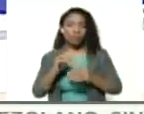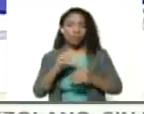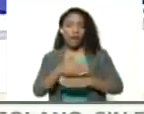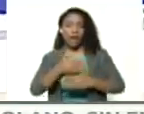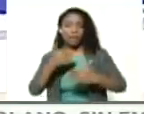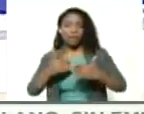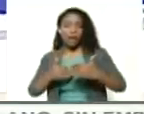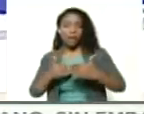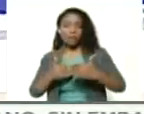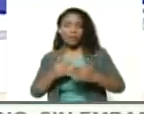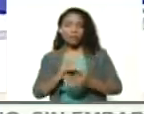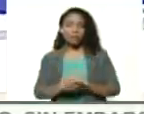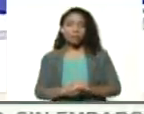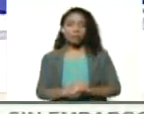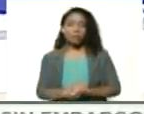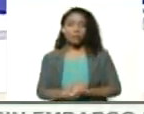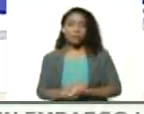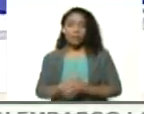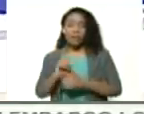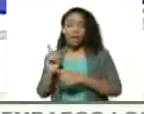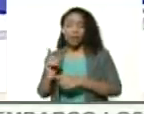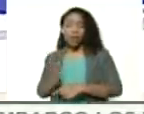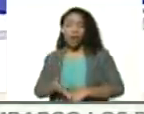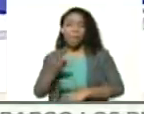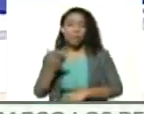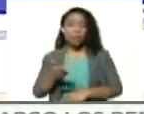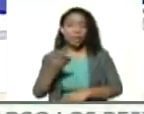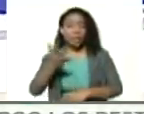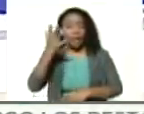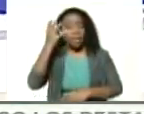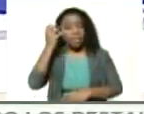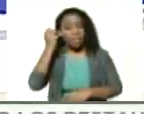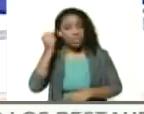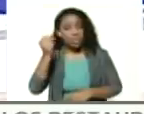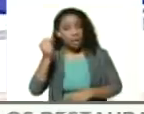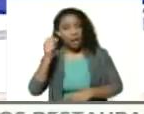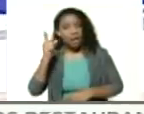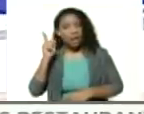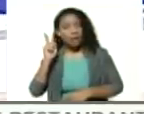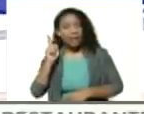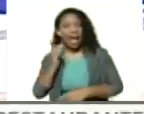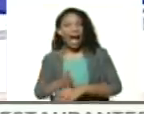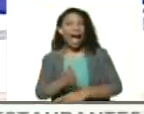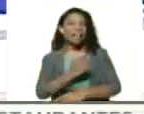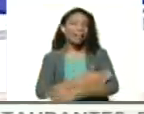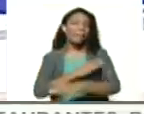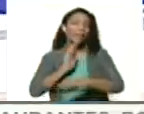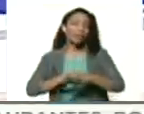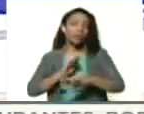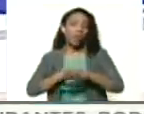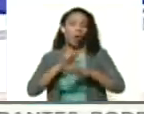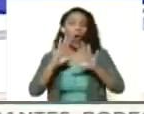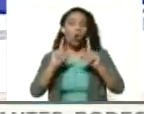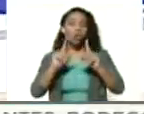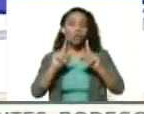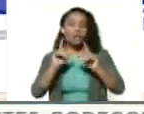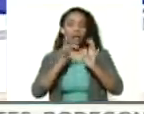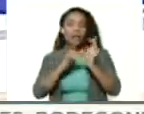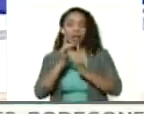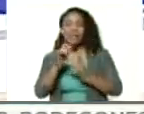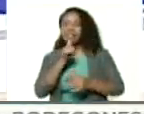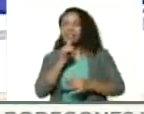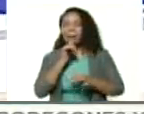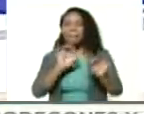de los trasbastidores. Es muy importante entender qué hubo antes del 11 de abril. ¿Quién preparó el 11 de